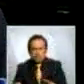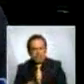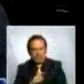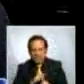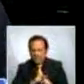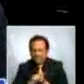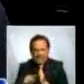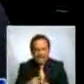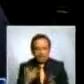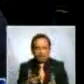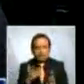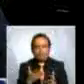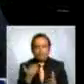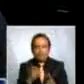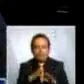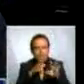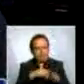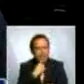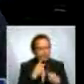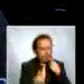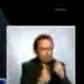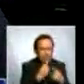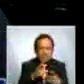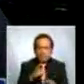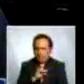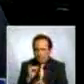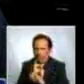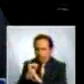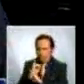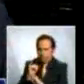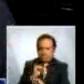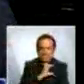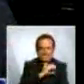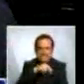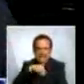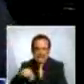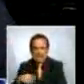directamente de las mismas fuentes y ahí estarles informando entonces de lo que está ocurriendo. Paola, Sebastián.